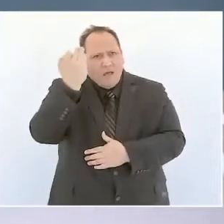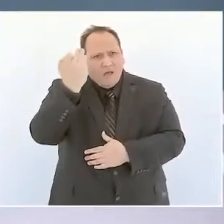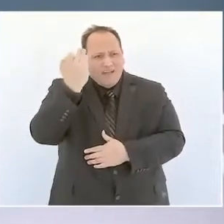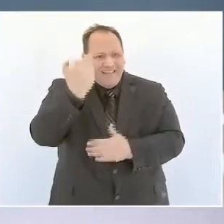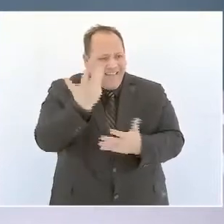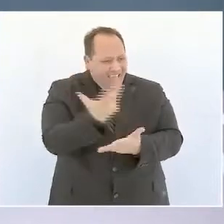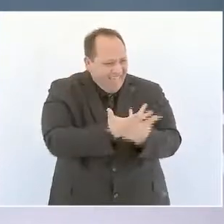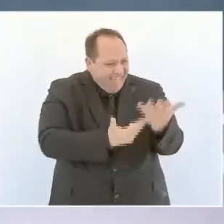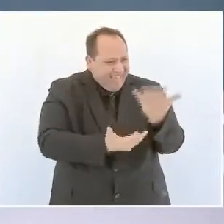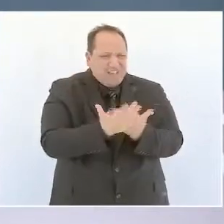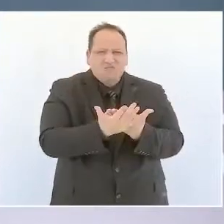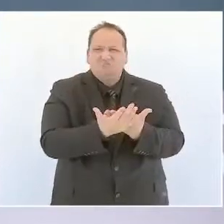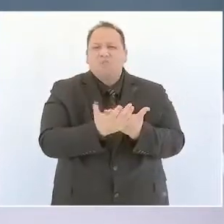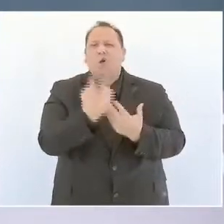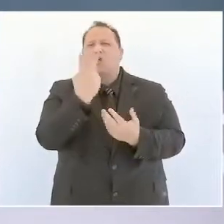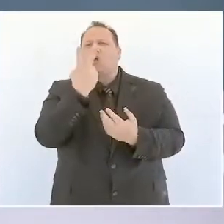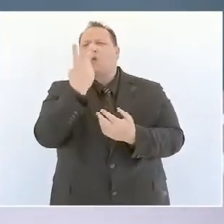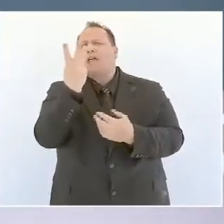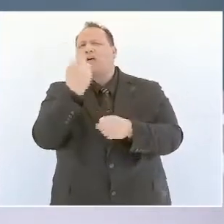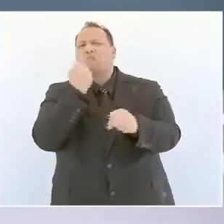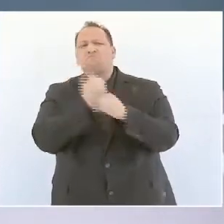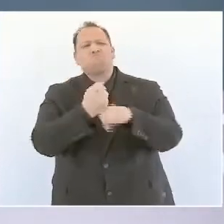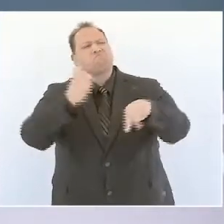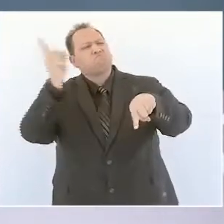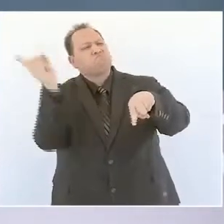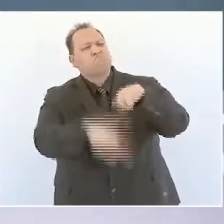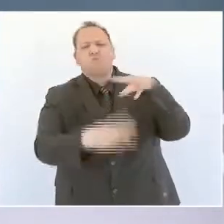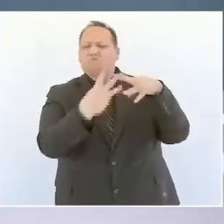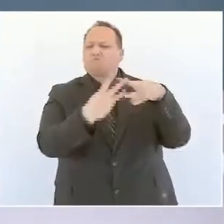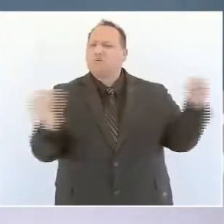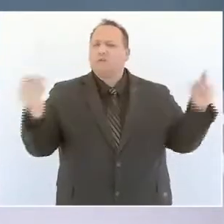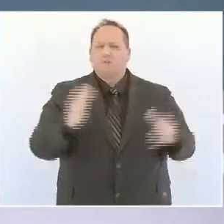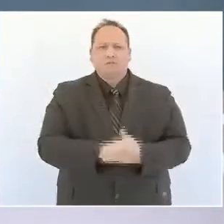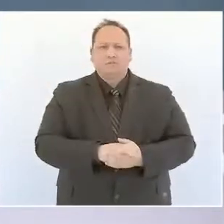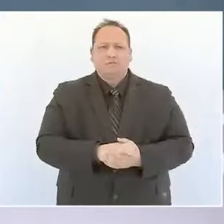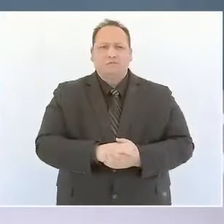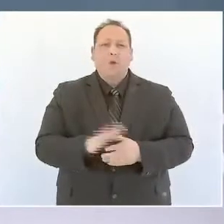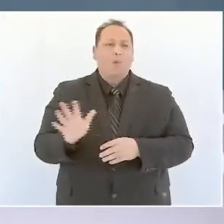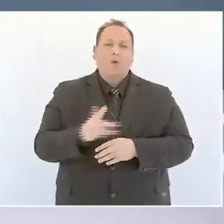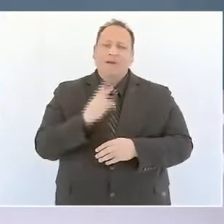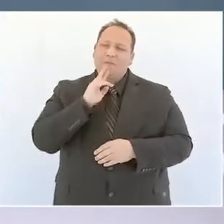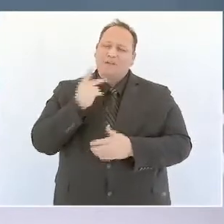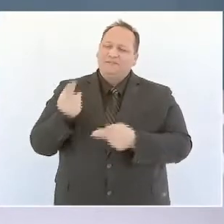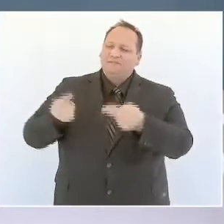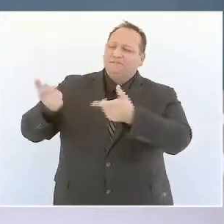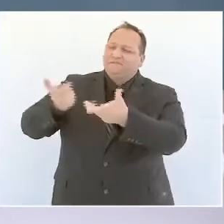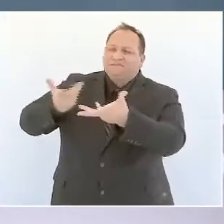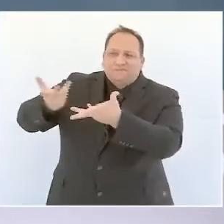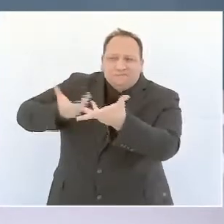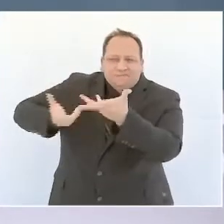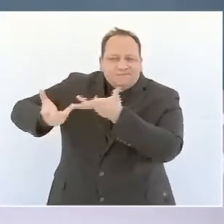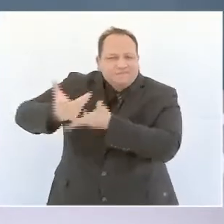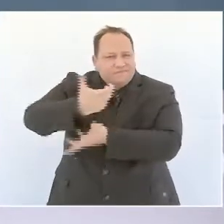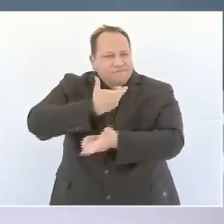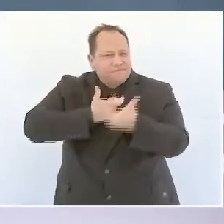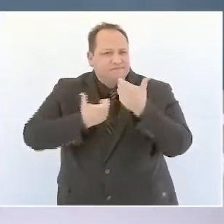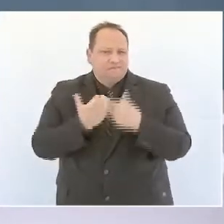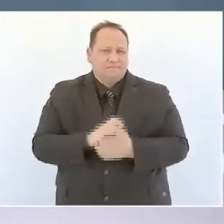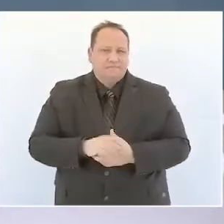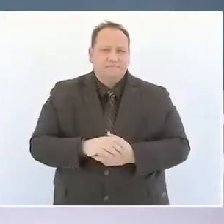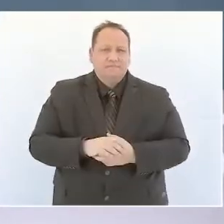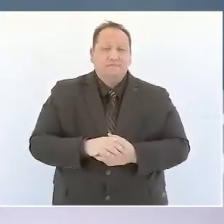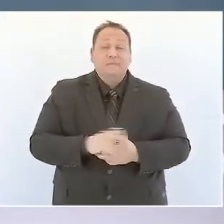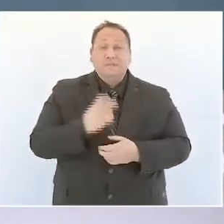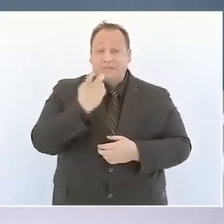acaban en 2, 3 años. Se dedican a hacer negocios. Por eso